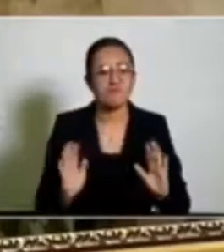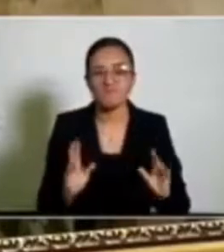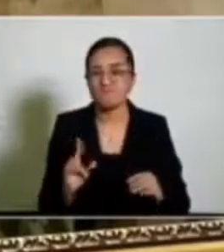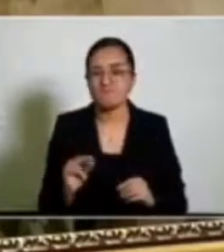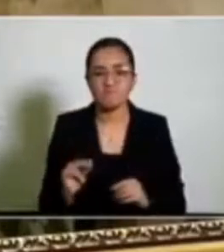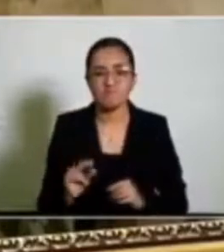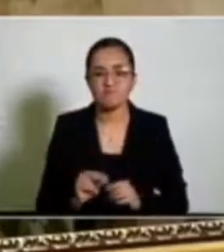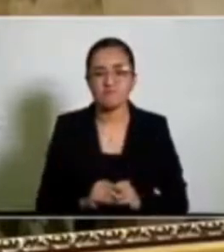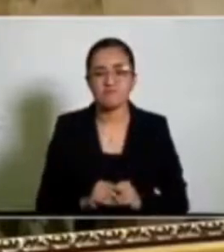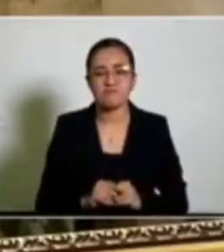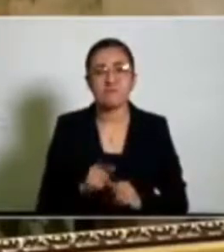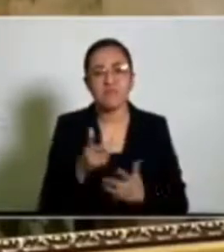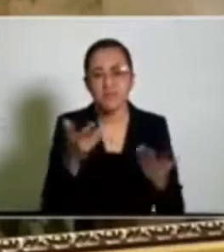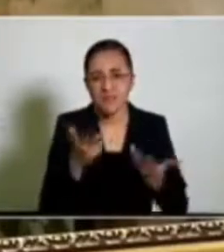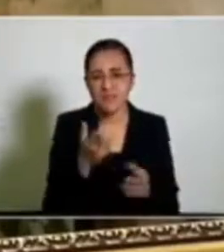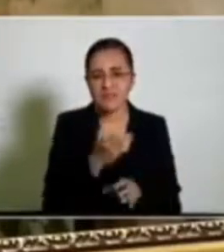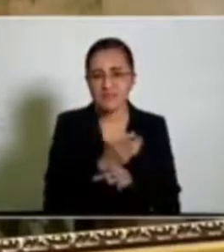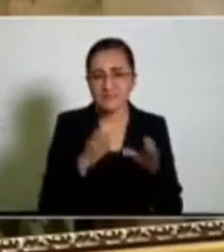Hagan las cosas